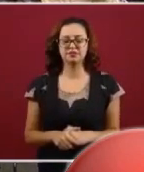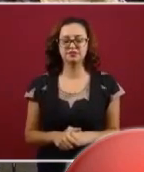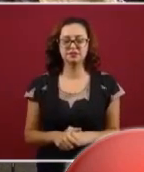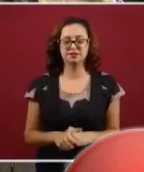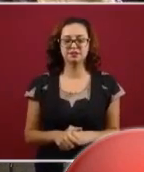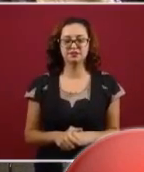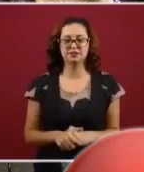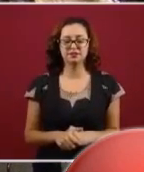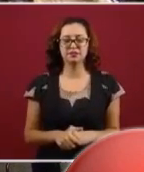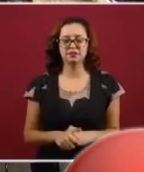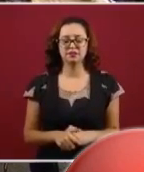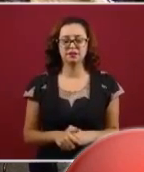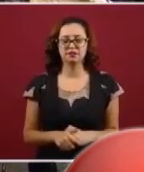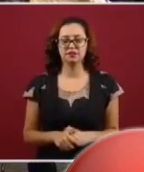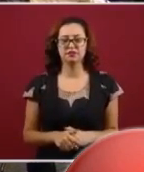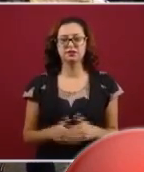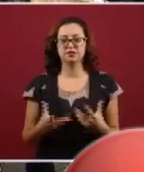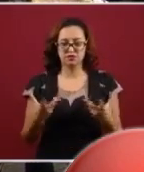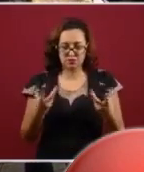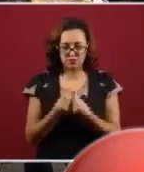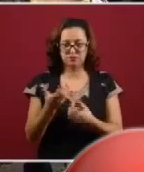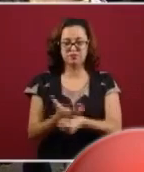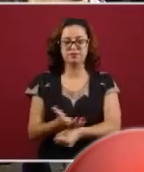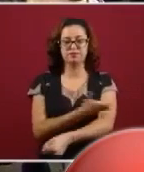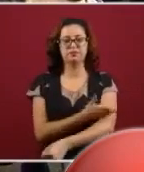que la acompañe Jesús